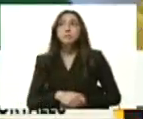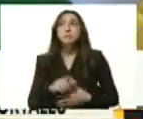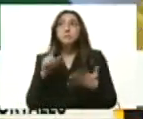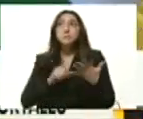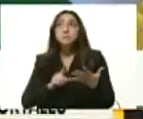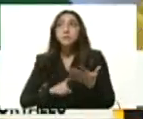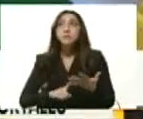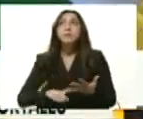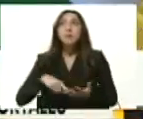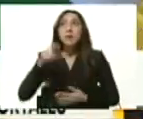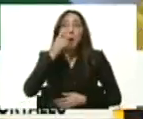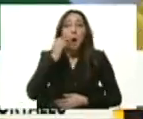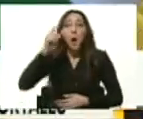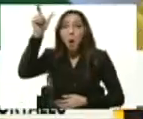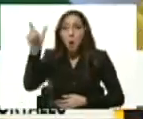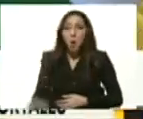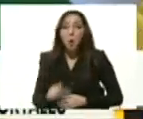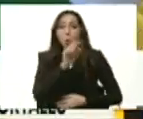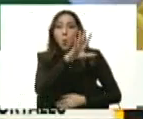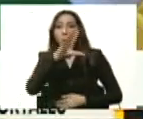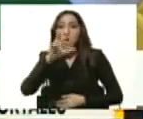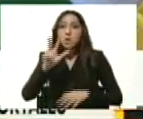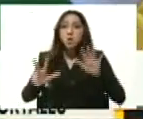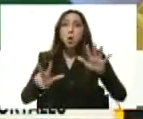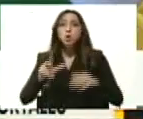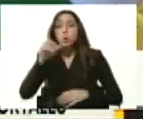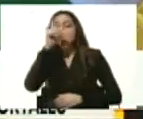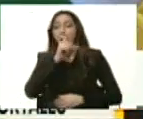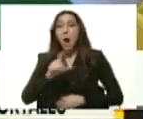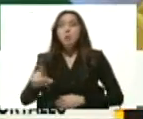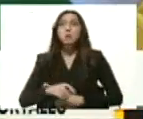Marcelo Ricardo Terraza Selene, 48 años.